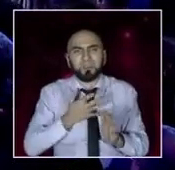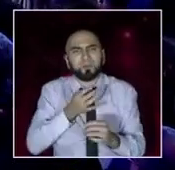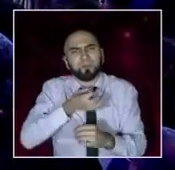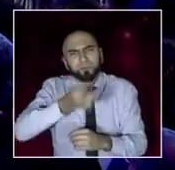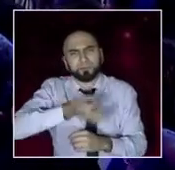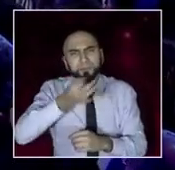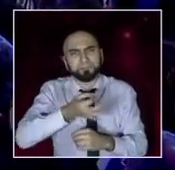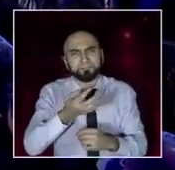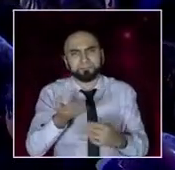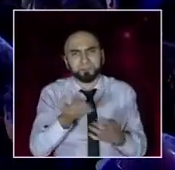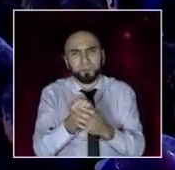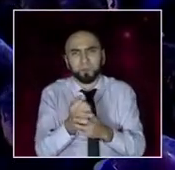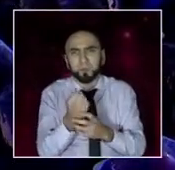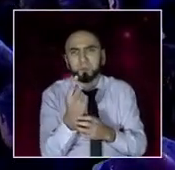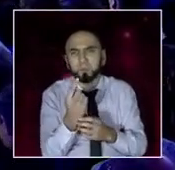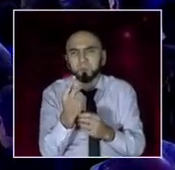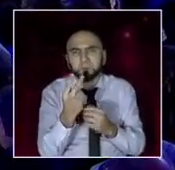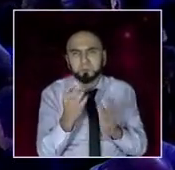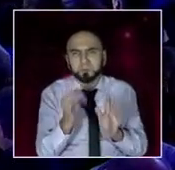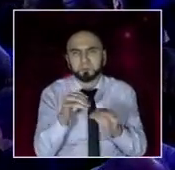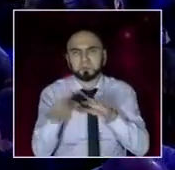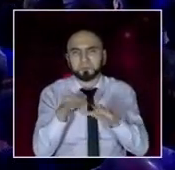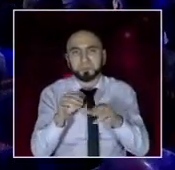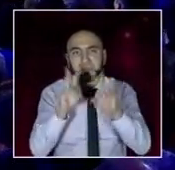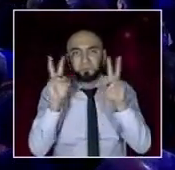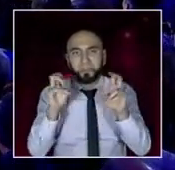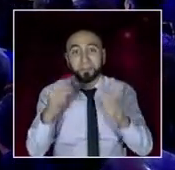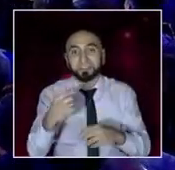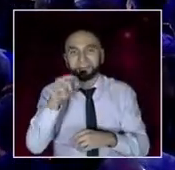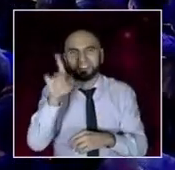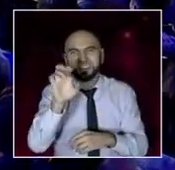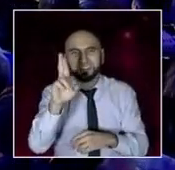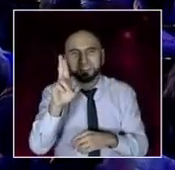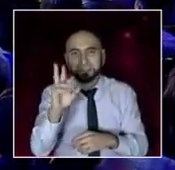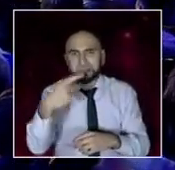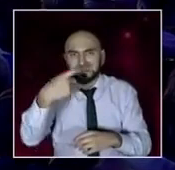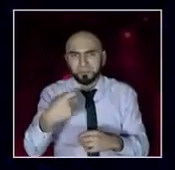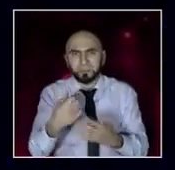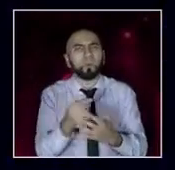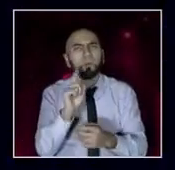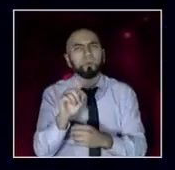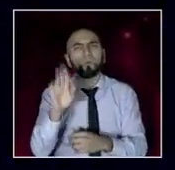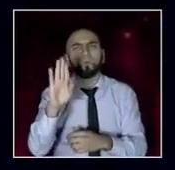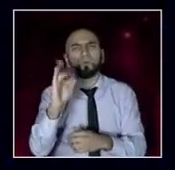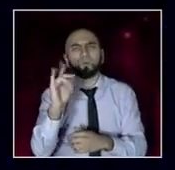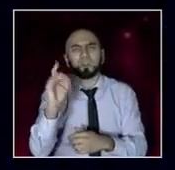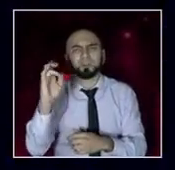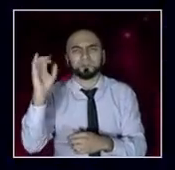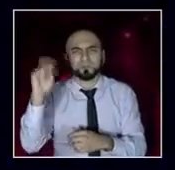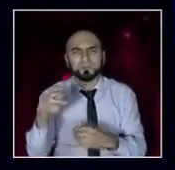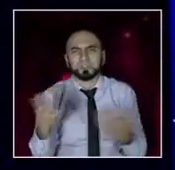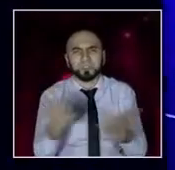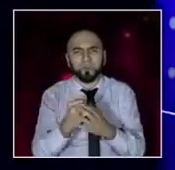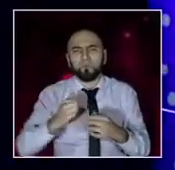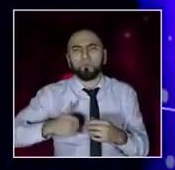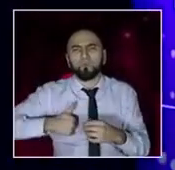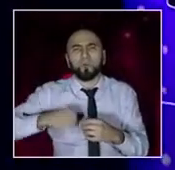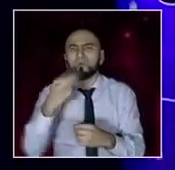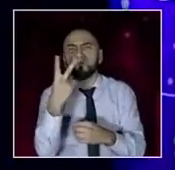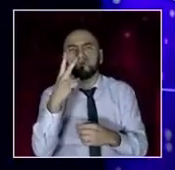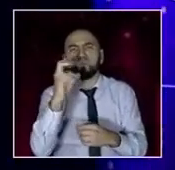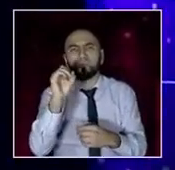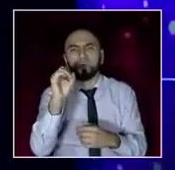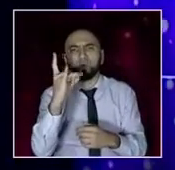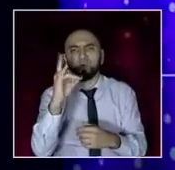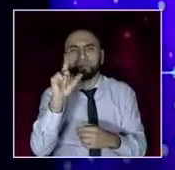una o dos otros aspectos del ser. La una es volición. La voluntad propia, libre, es